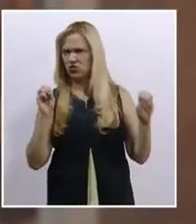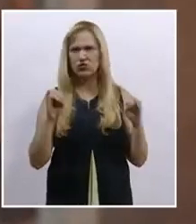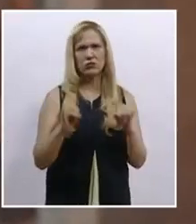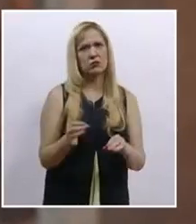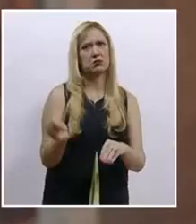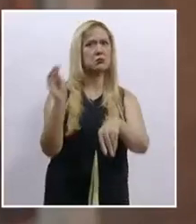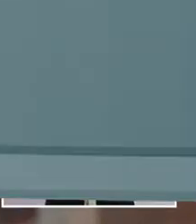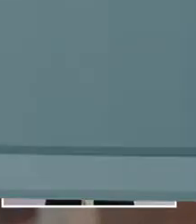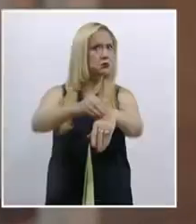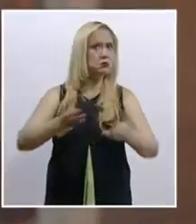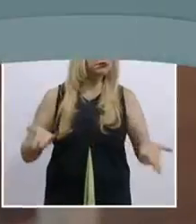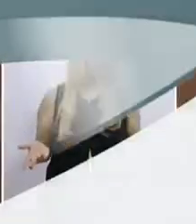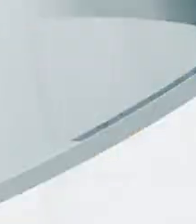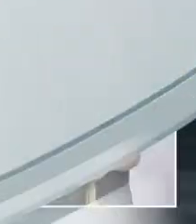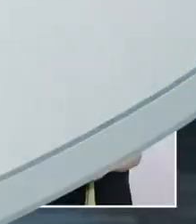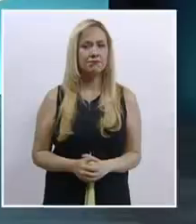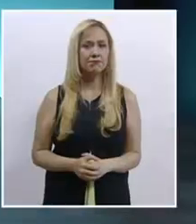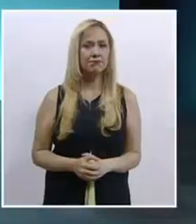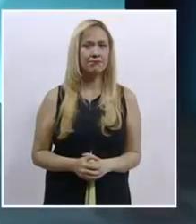ministros.